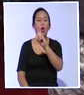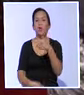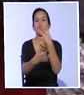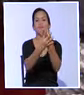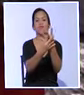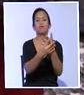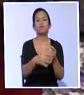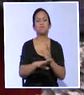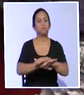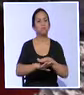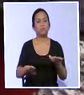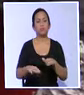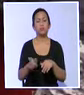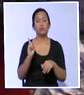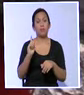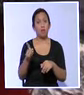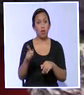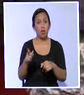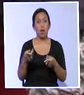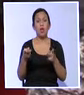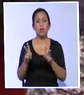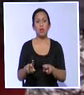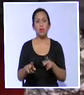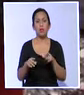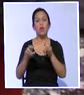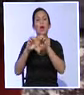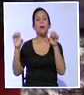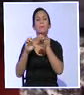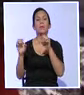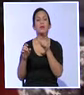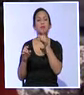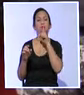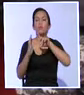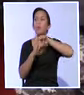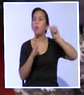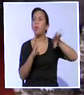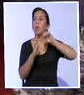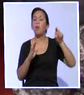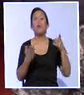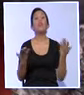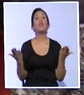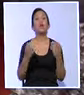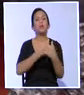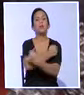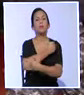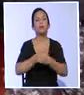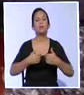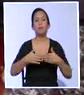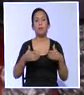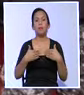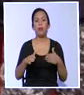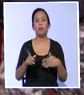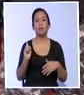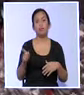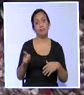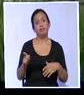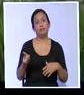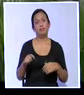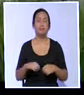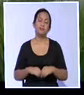y consta como intermediario de empresas de opción en panamá pues su nombre aparece en investigación de los denominados panamá